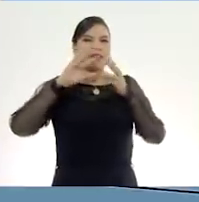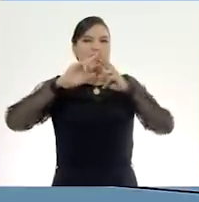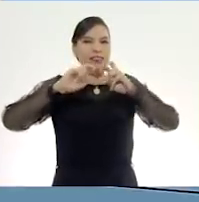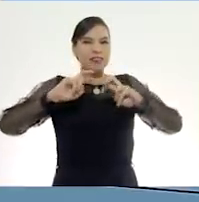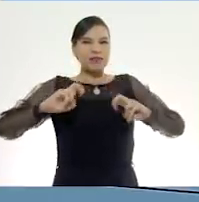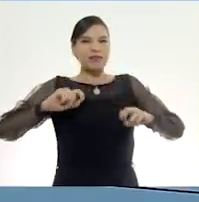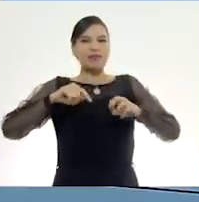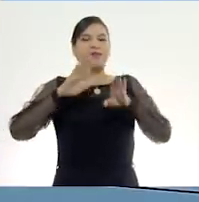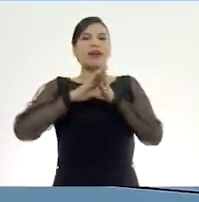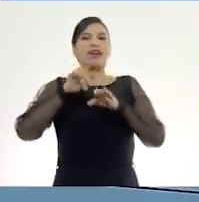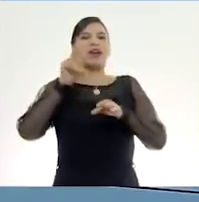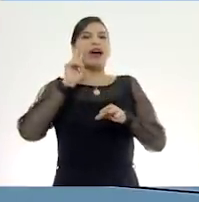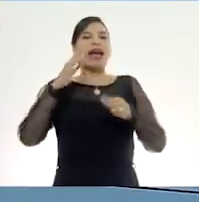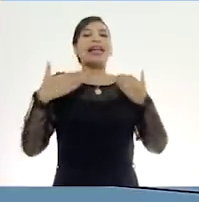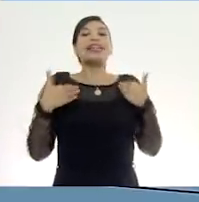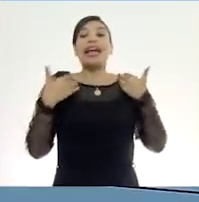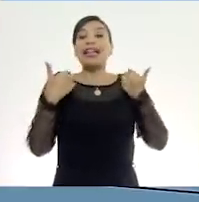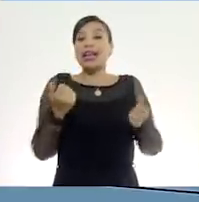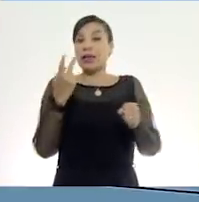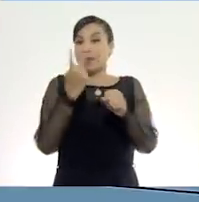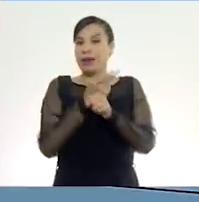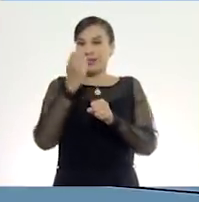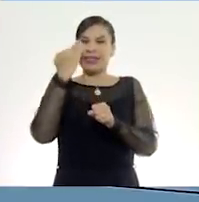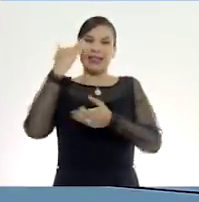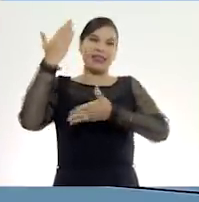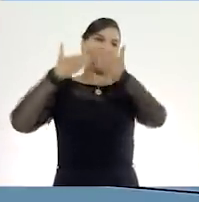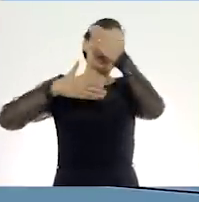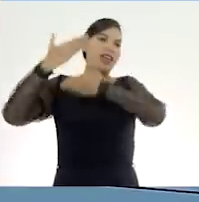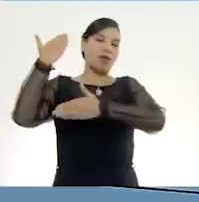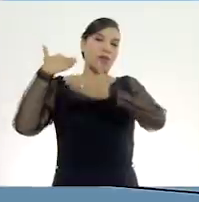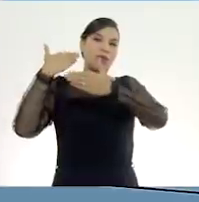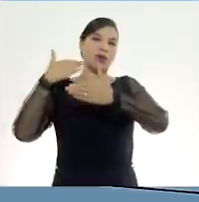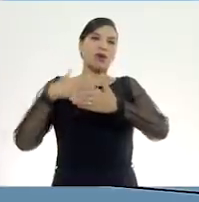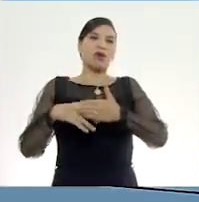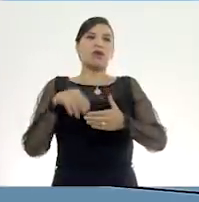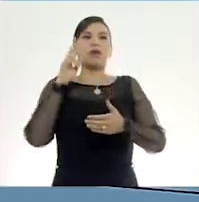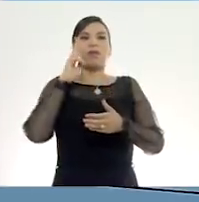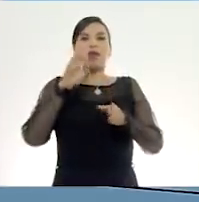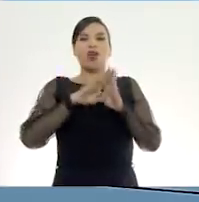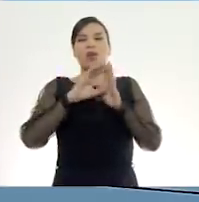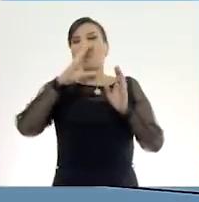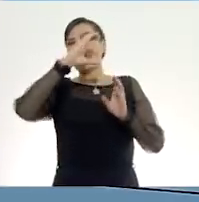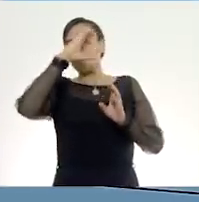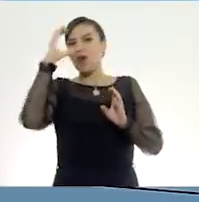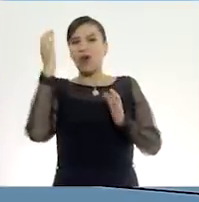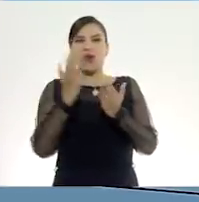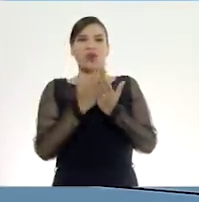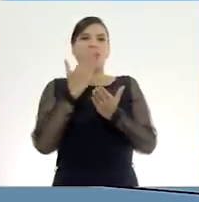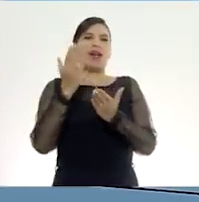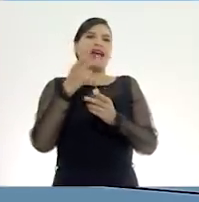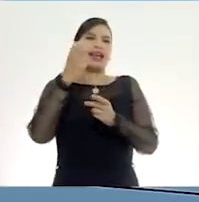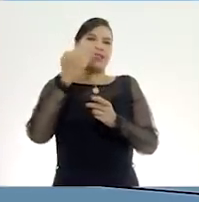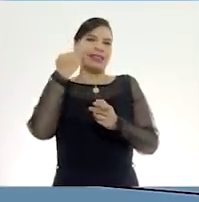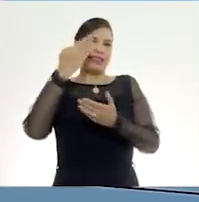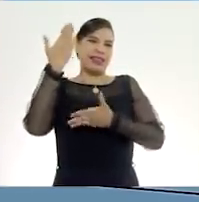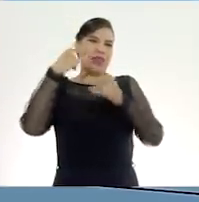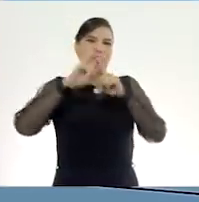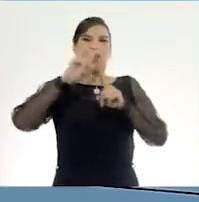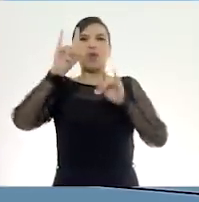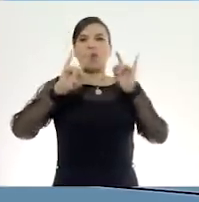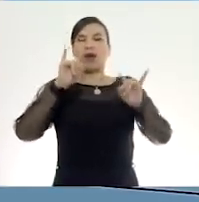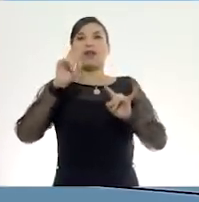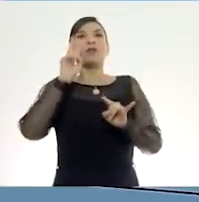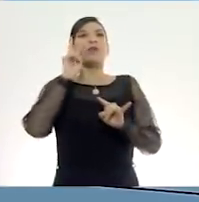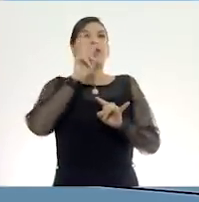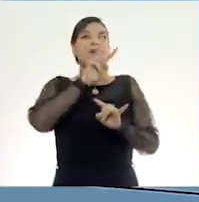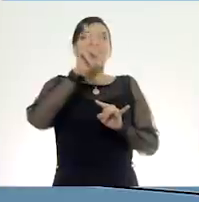un poquito más y una manera de entender lo que sucedía en esa época es estos cuadros, estas fotos que existen de la época, hay que